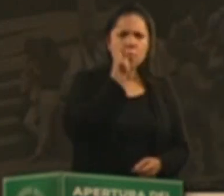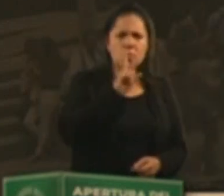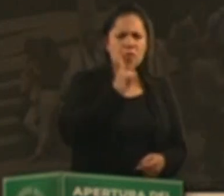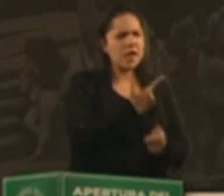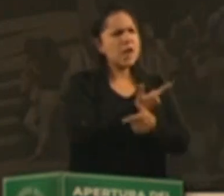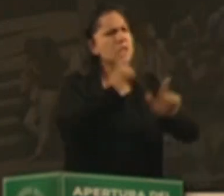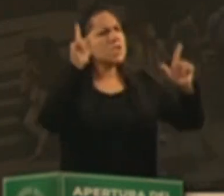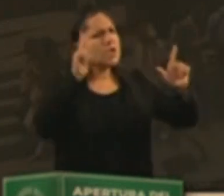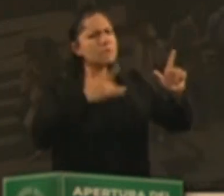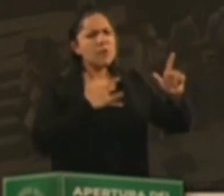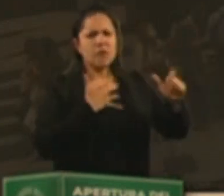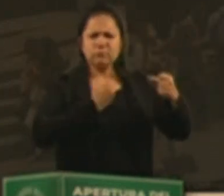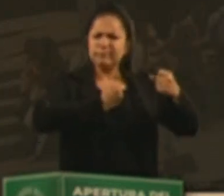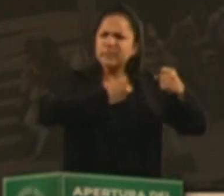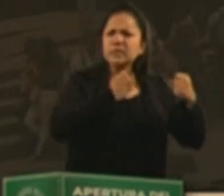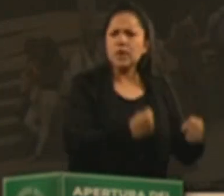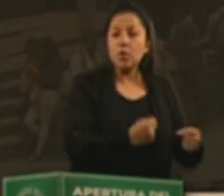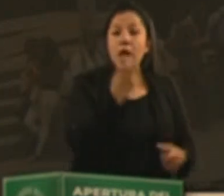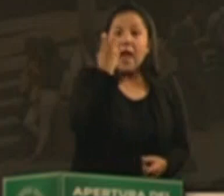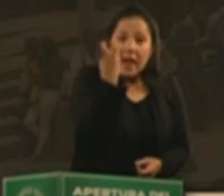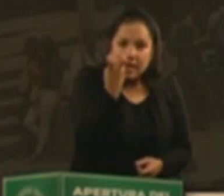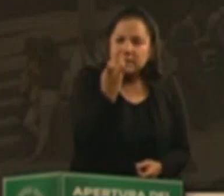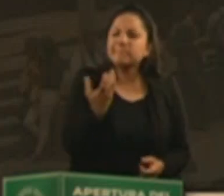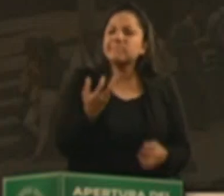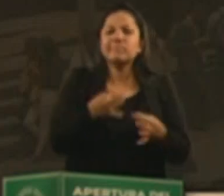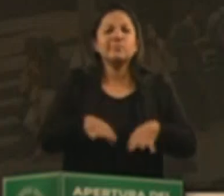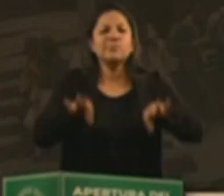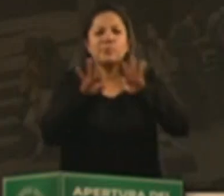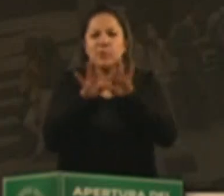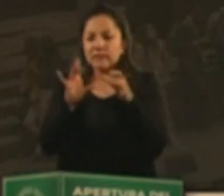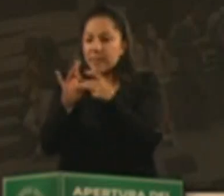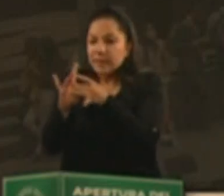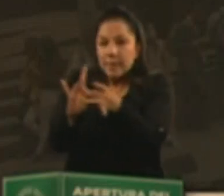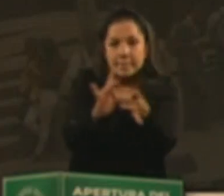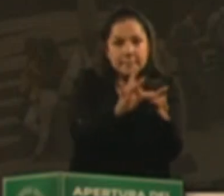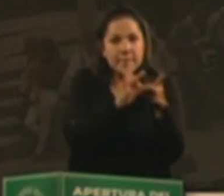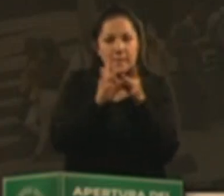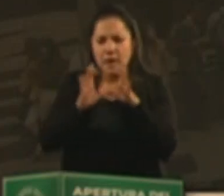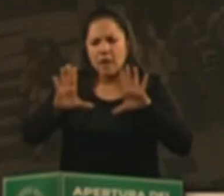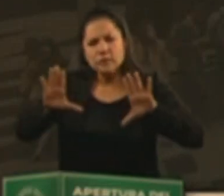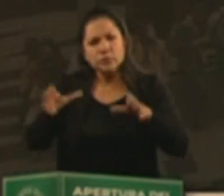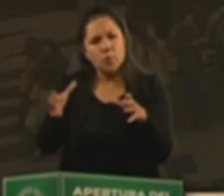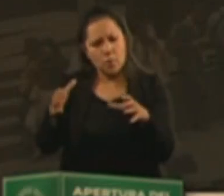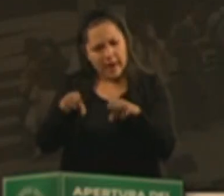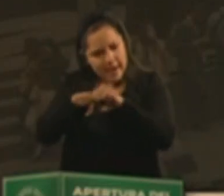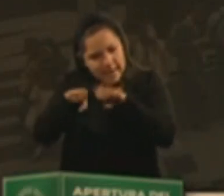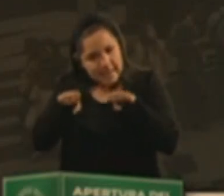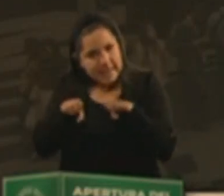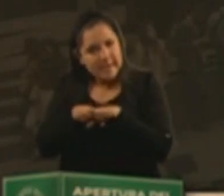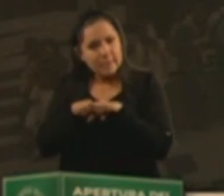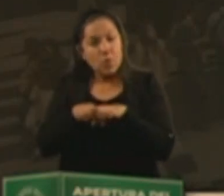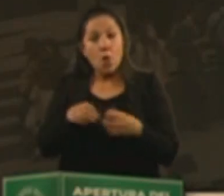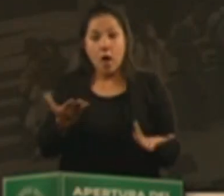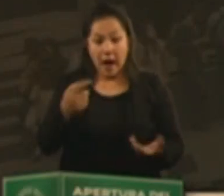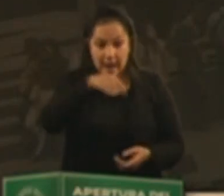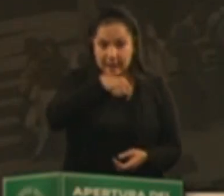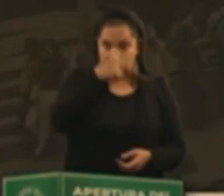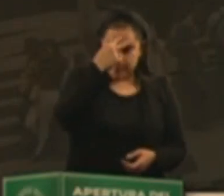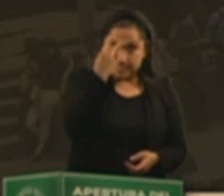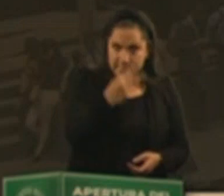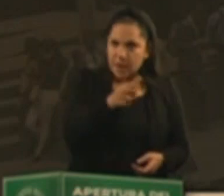México adelante si hacemos equipo entre todas y todos, y si México se escribe en clave feminista y en clave